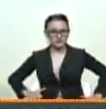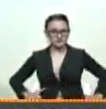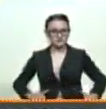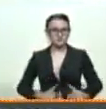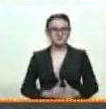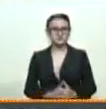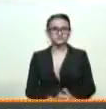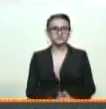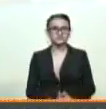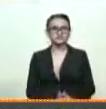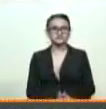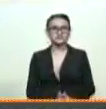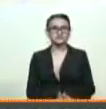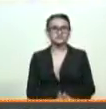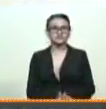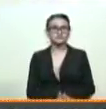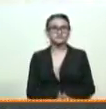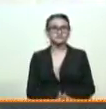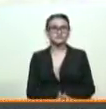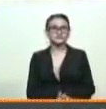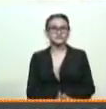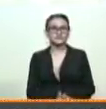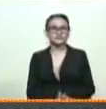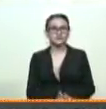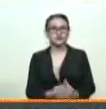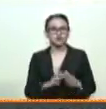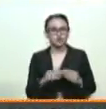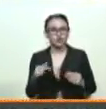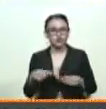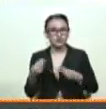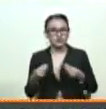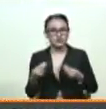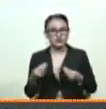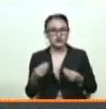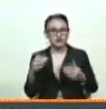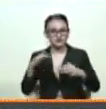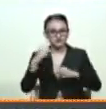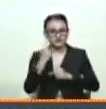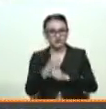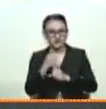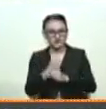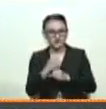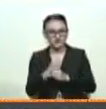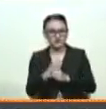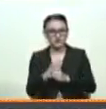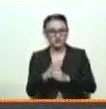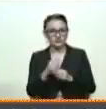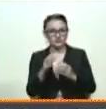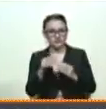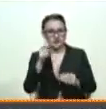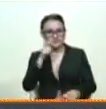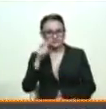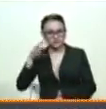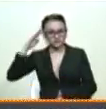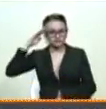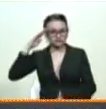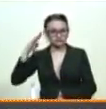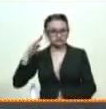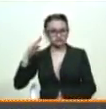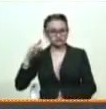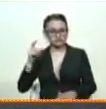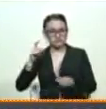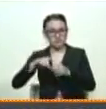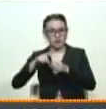Es decir, vamos a estar haciendo hoy una buena jornada. Nos acompañan también todos los señores generales y almirantes